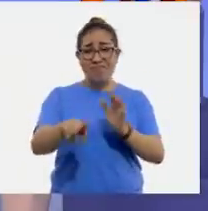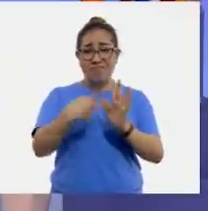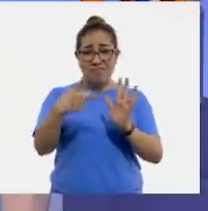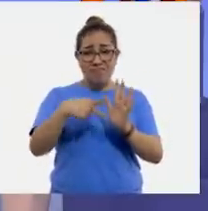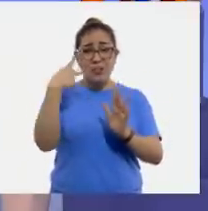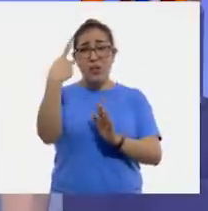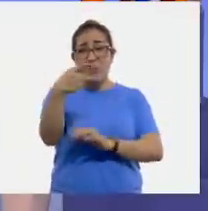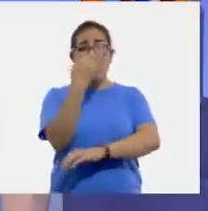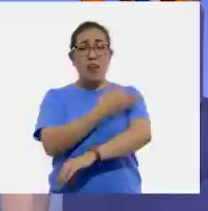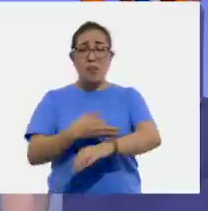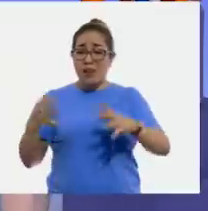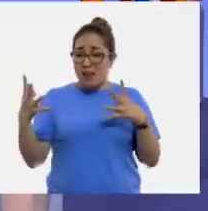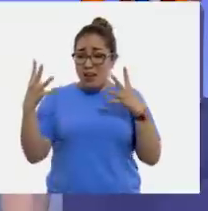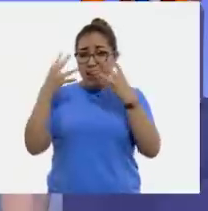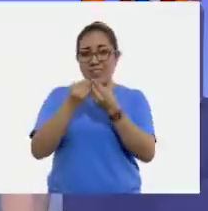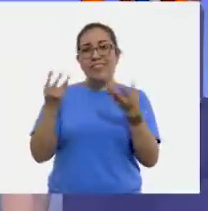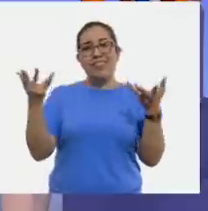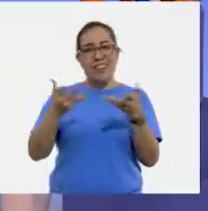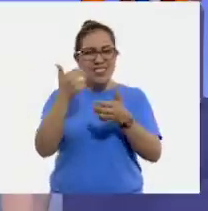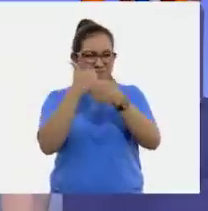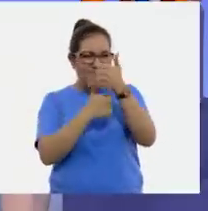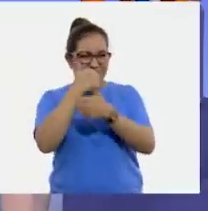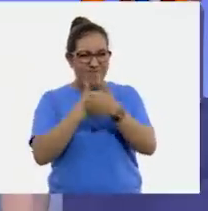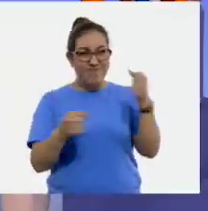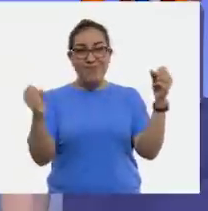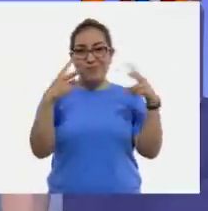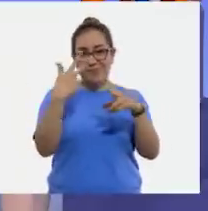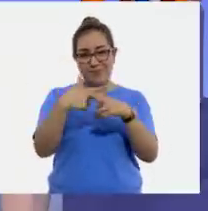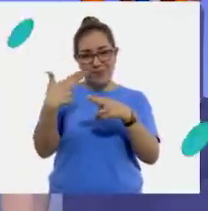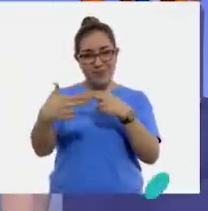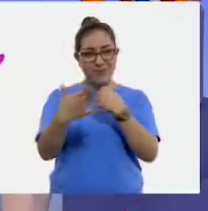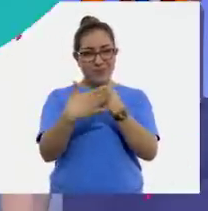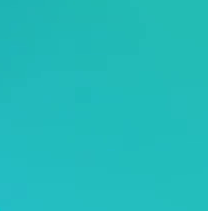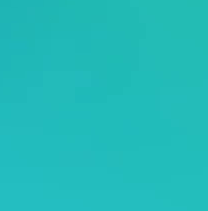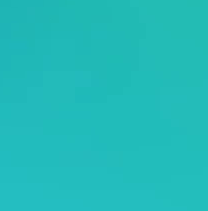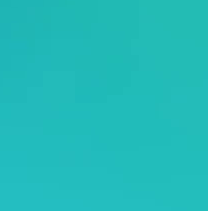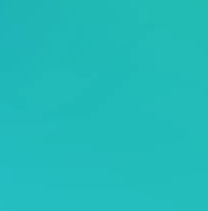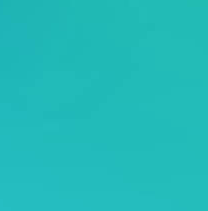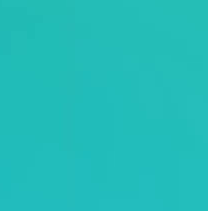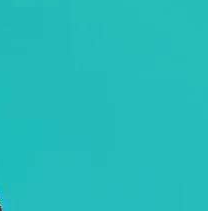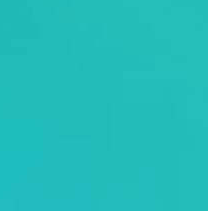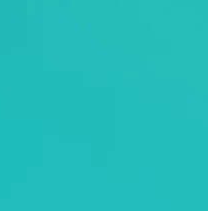con tus papás, con tus hermanos y con tus amigos. Hasta la próxima.